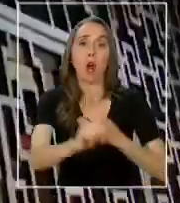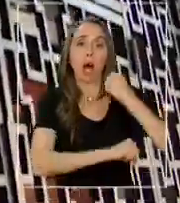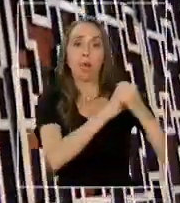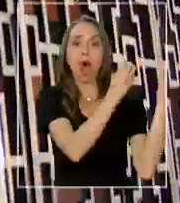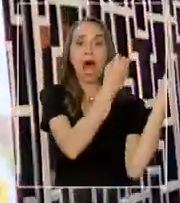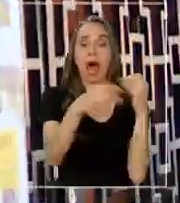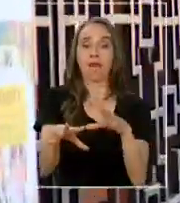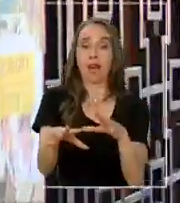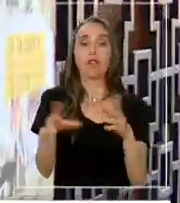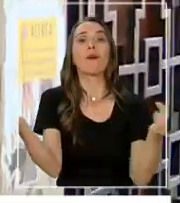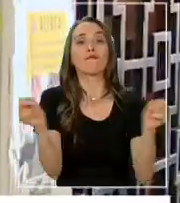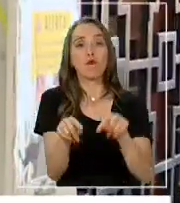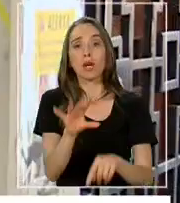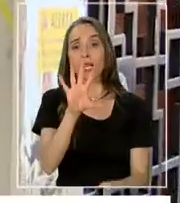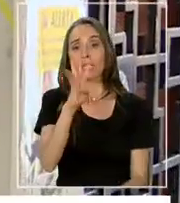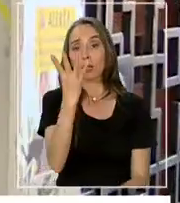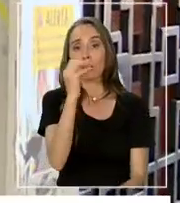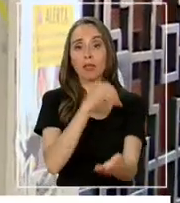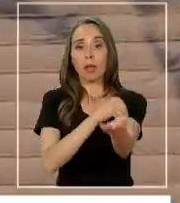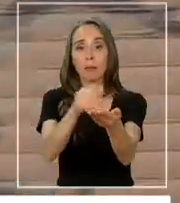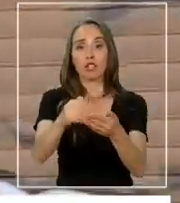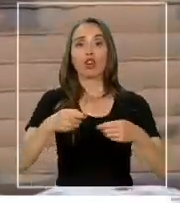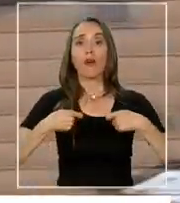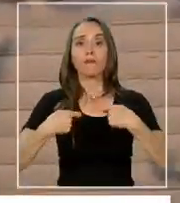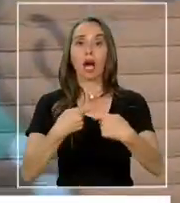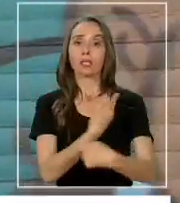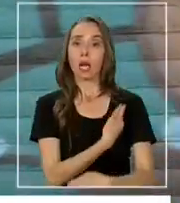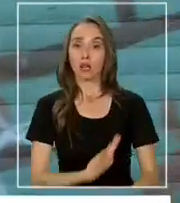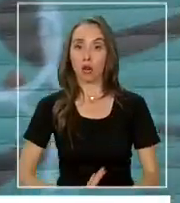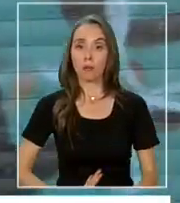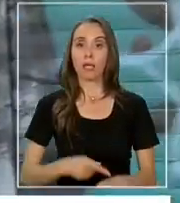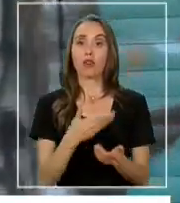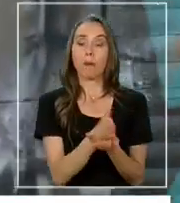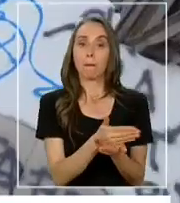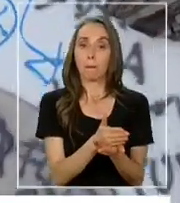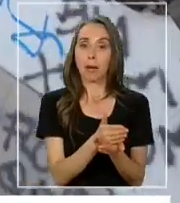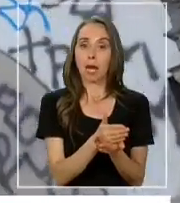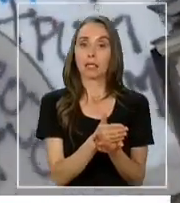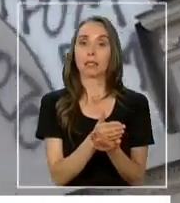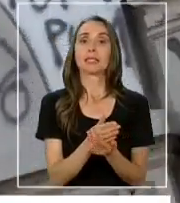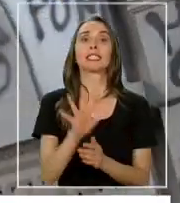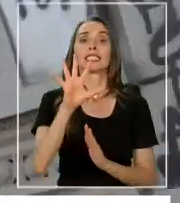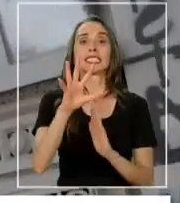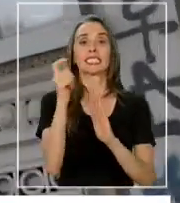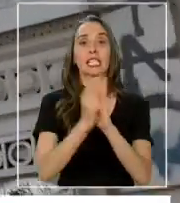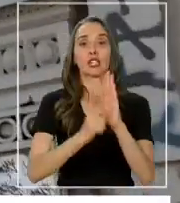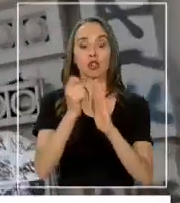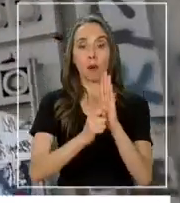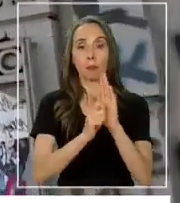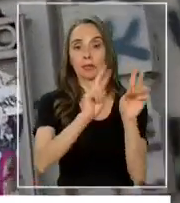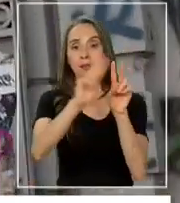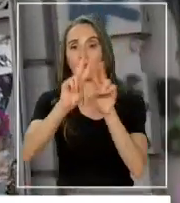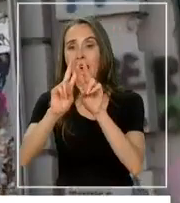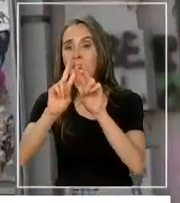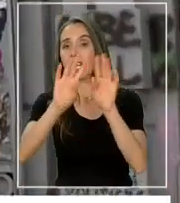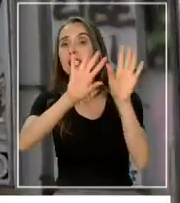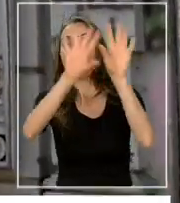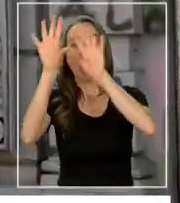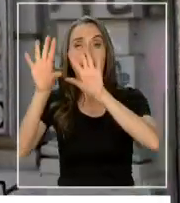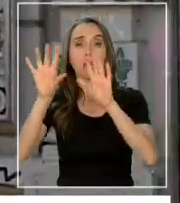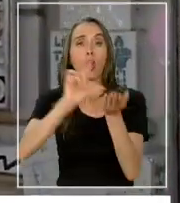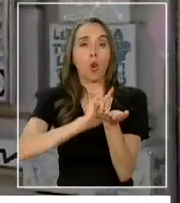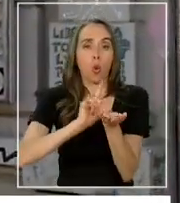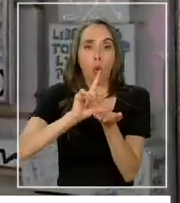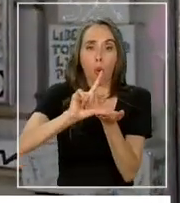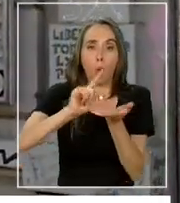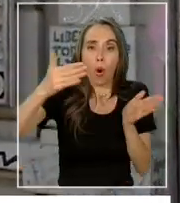años. 540 millones invertirá el gobierno en este plan. En solo 5 meses se intervendrán distintos espacios